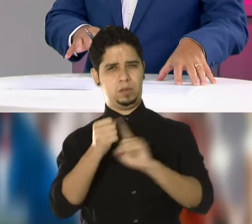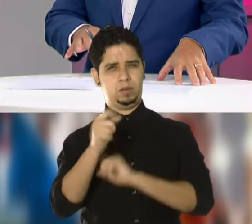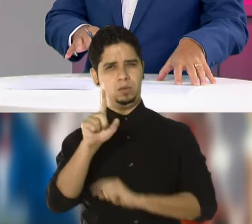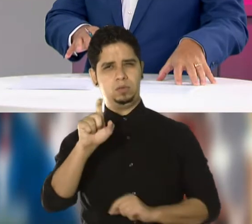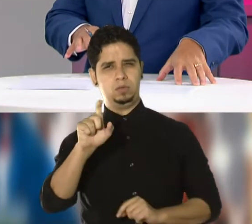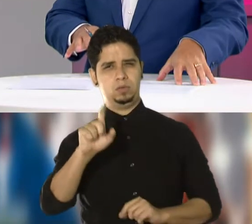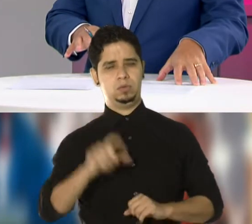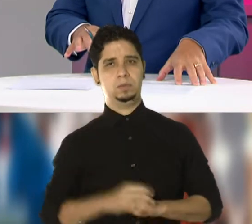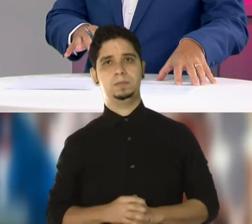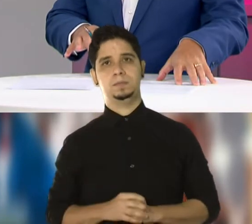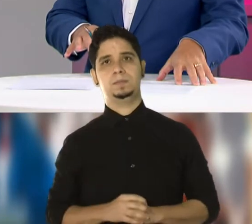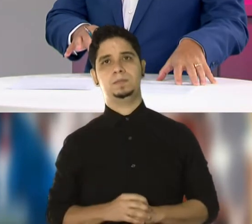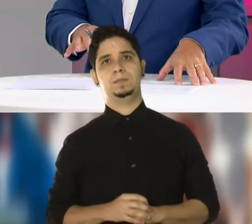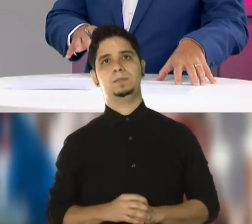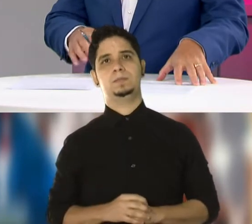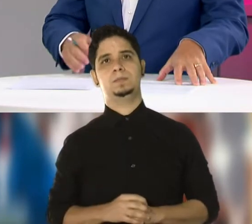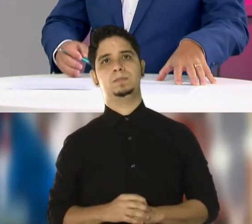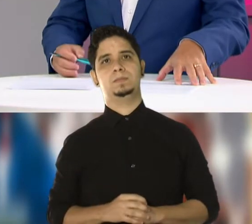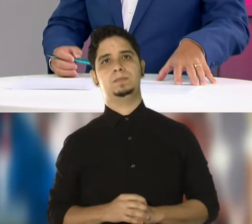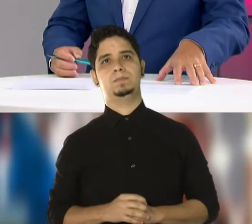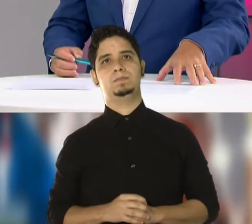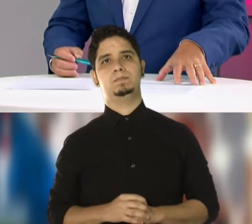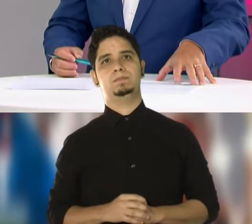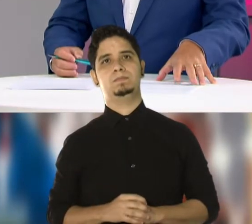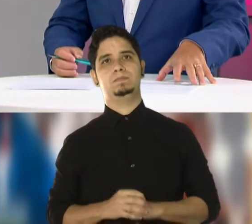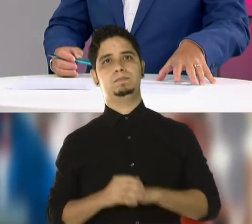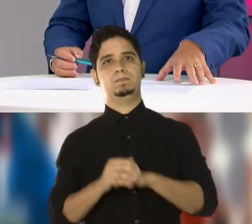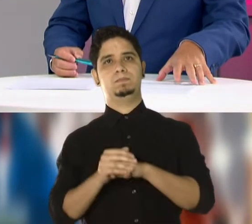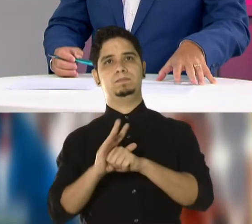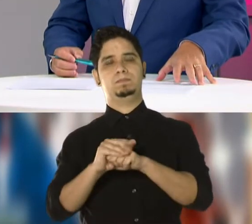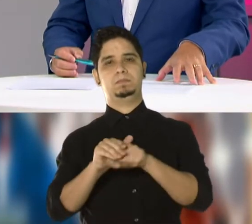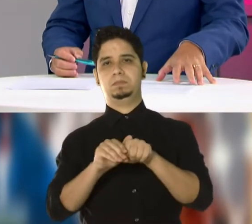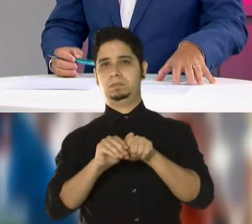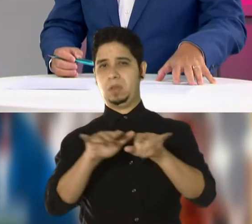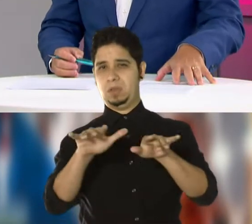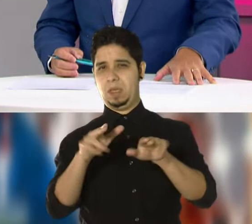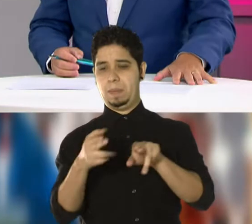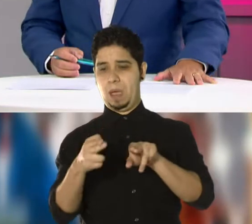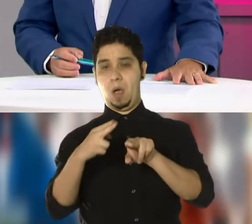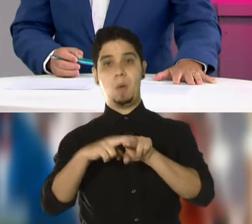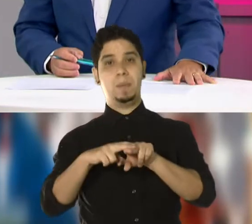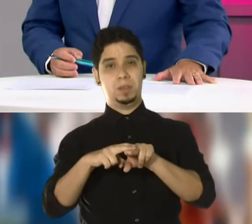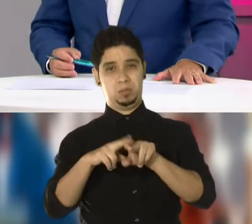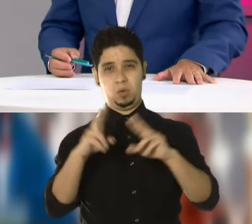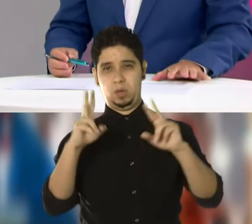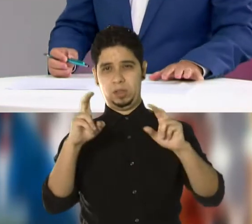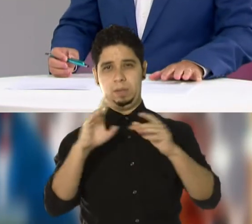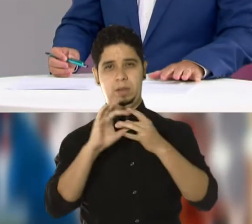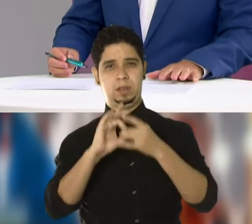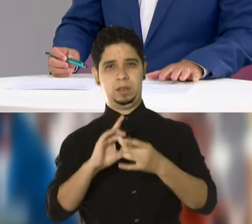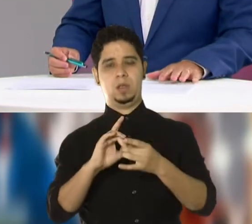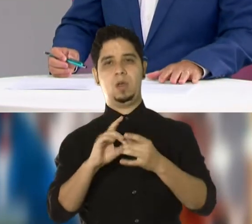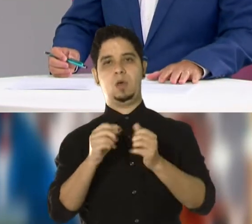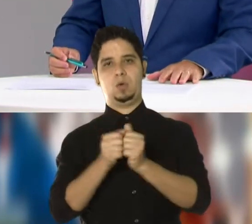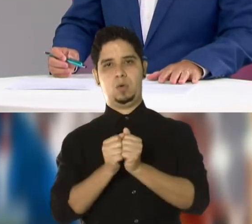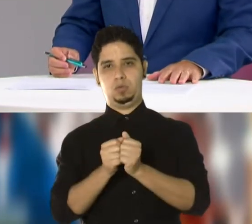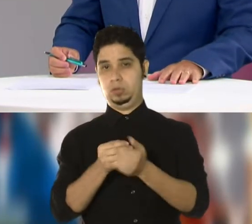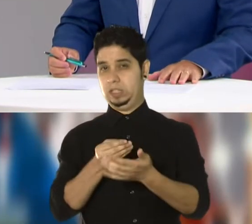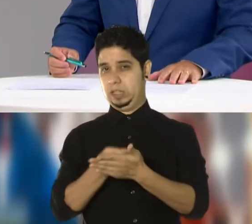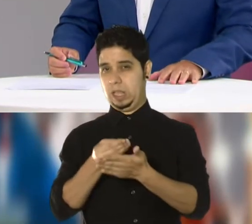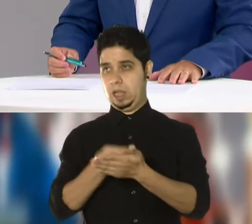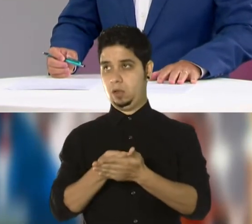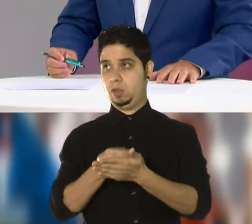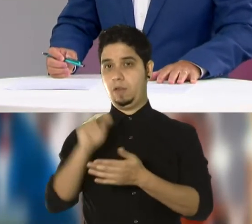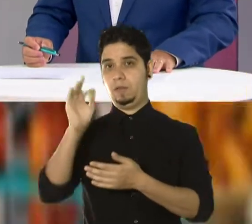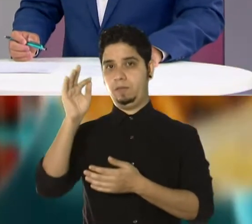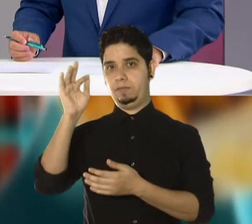Bueno, la pandemia aumentó el tema de la inyección de fondos, ¿verdad? O sea, que